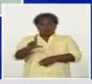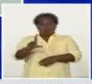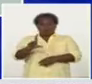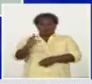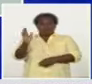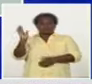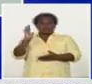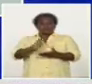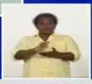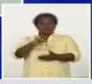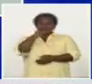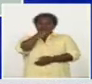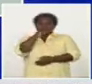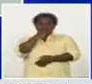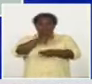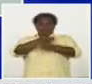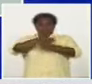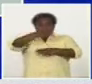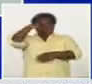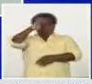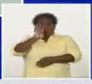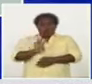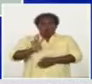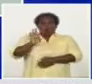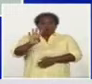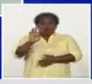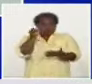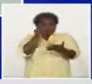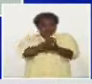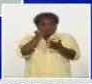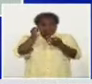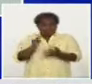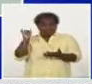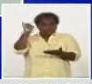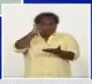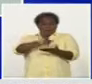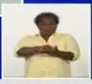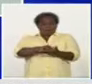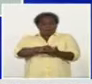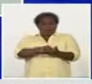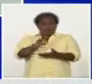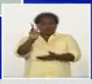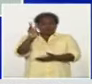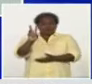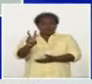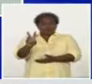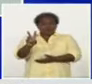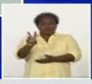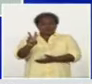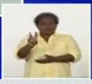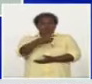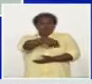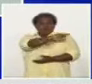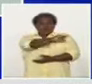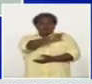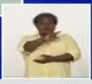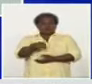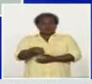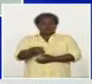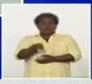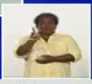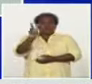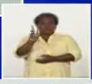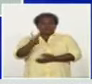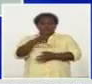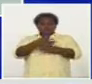Rusia. Santiago, los 4 casos que confirma importados son 2 de Contramaestre y 2 de Santiago